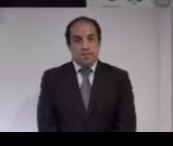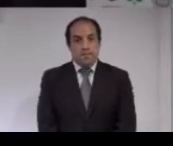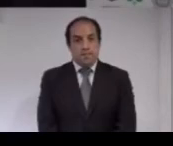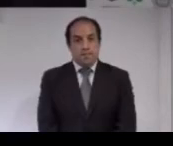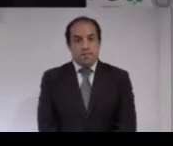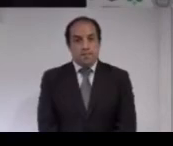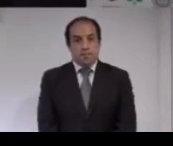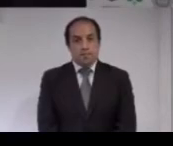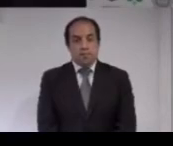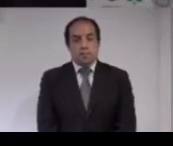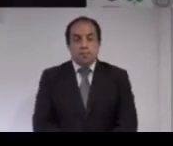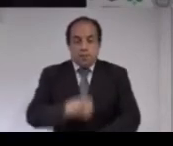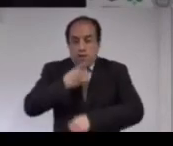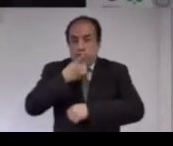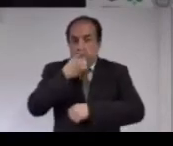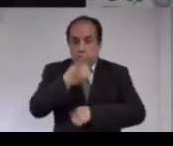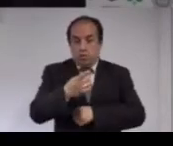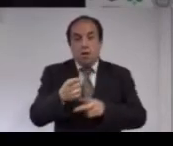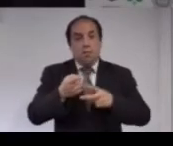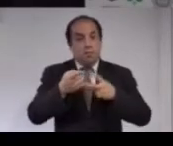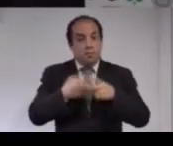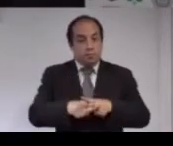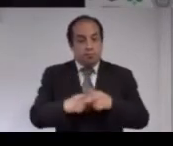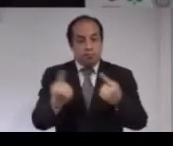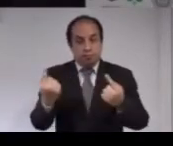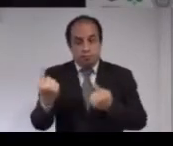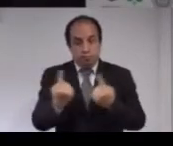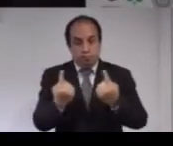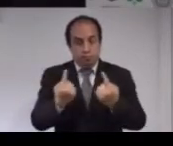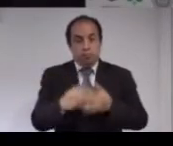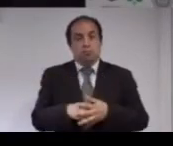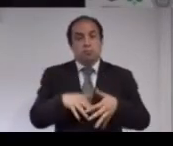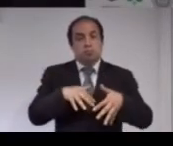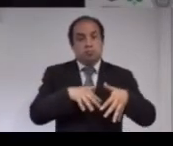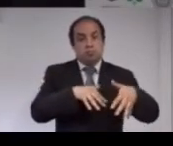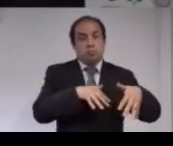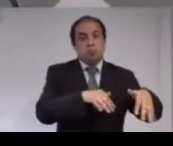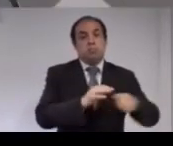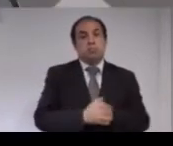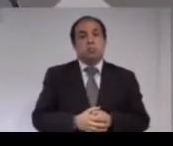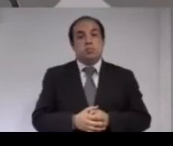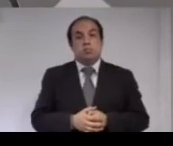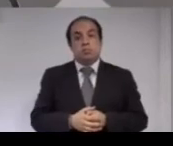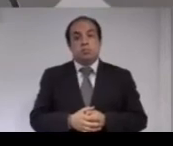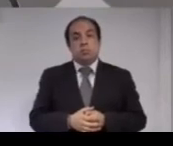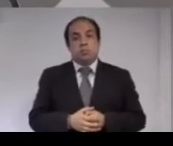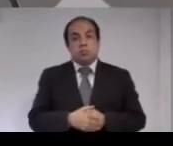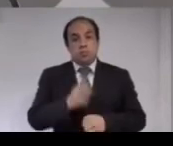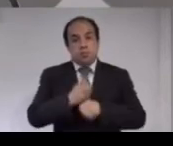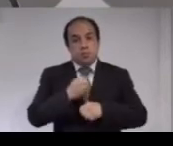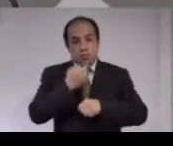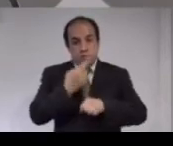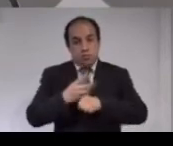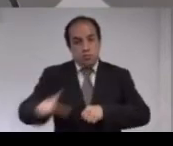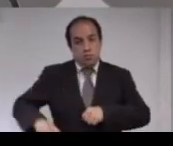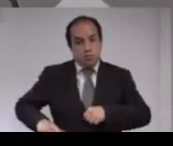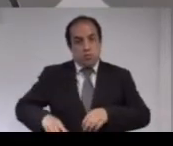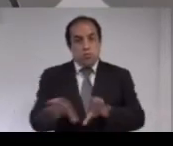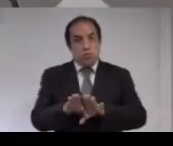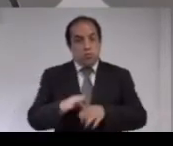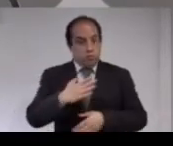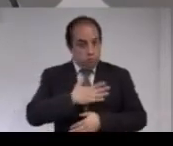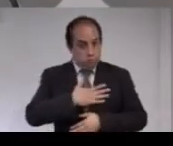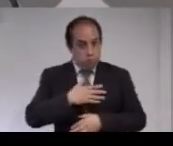Sí, como les comenté, desde el inicio de ambas movilizaciones, tanto el subsecretario de Gobierno como su